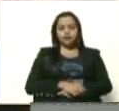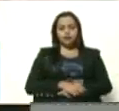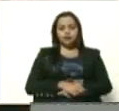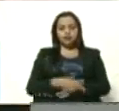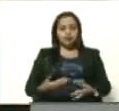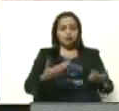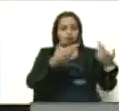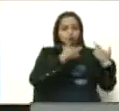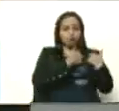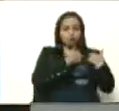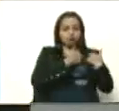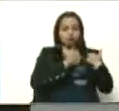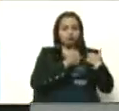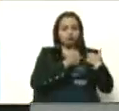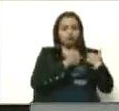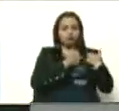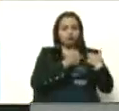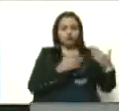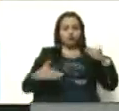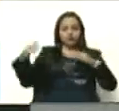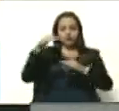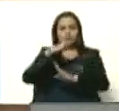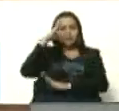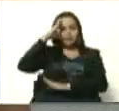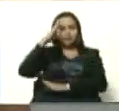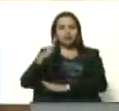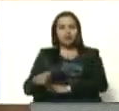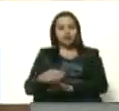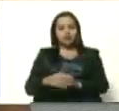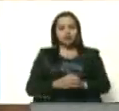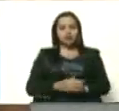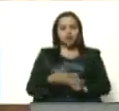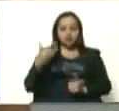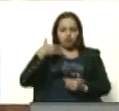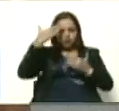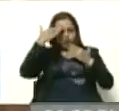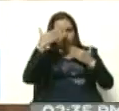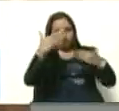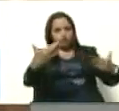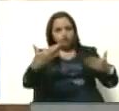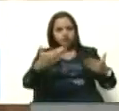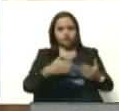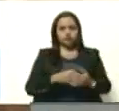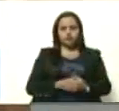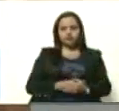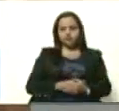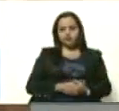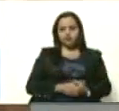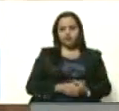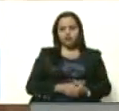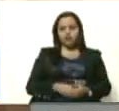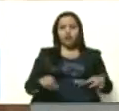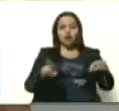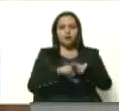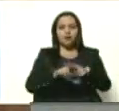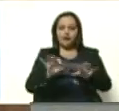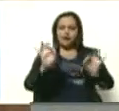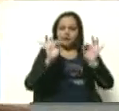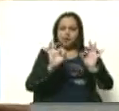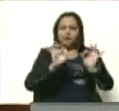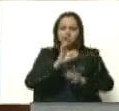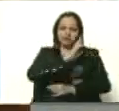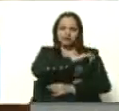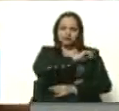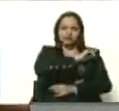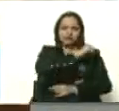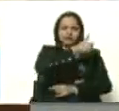representantes del alto mando militar, a quienes saludo con el saludo que hago al general de división Leonardo